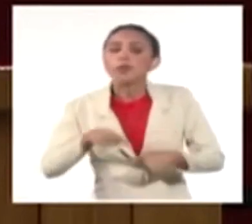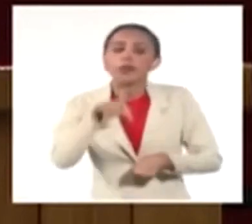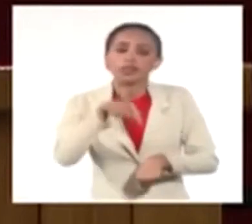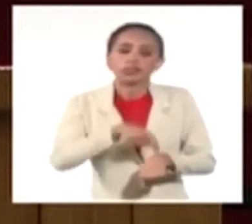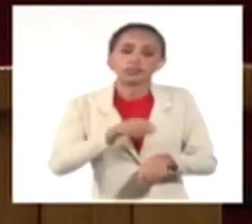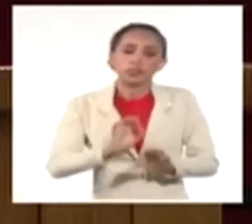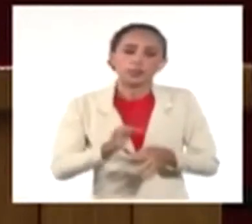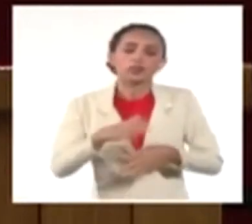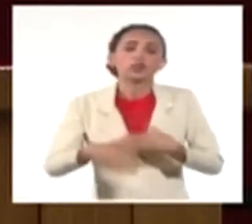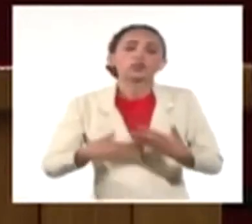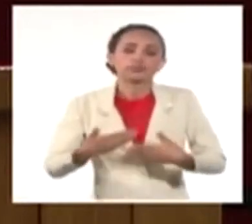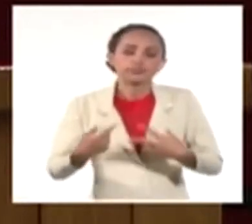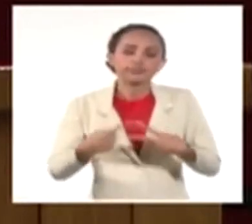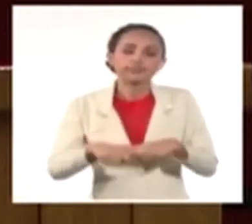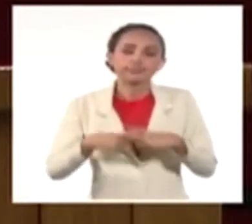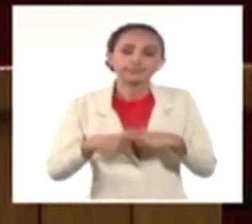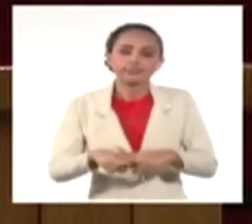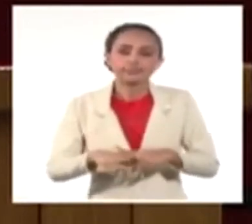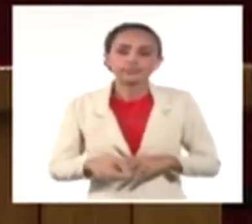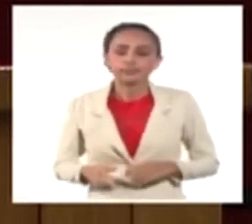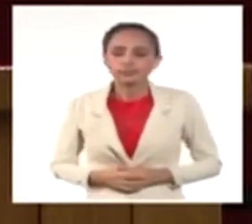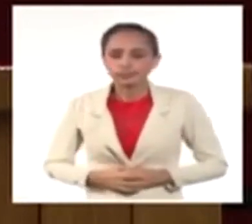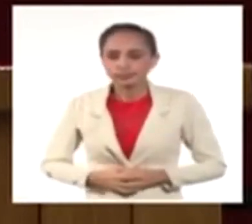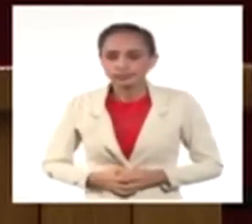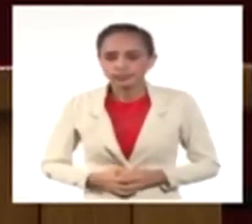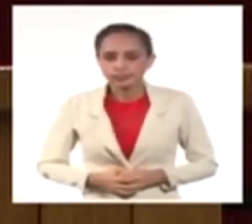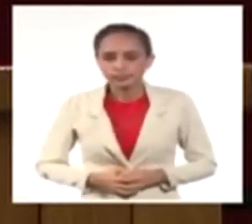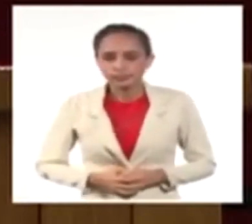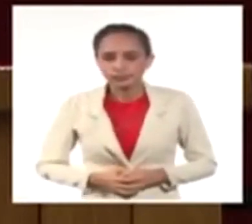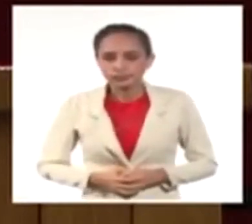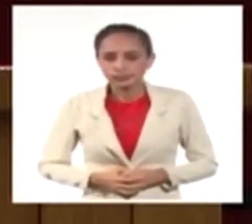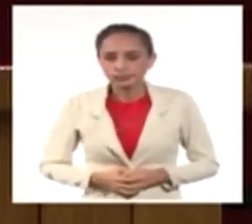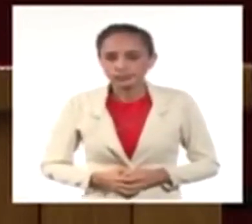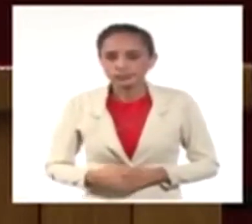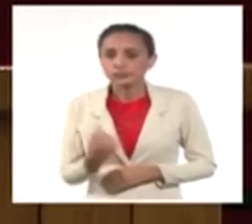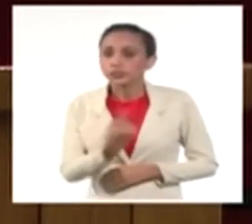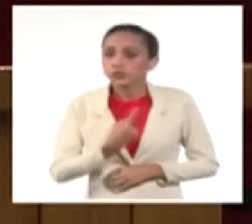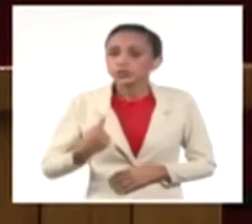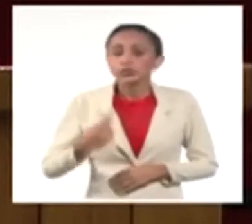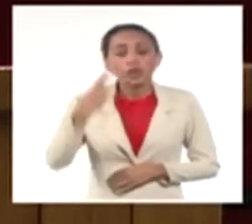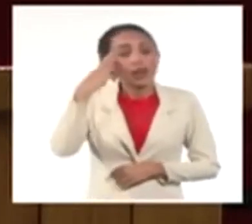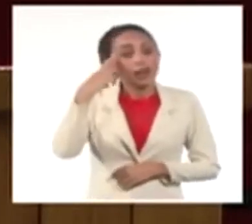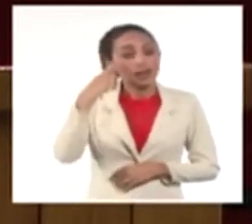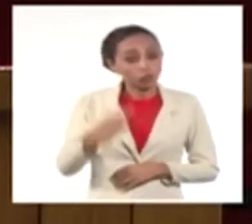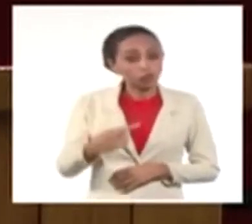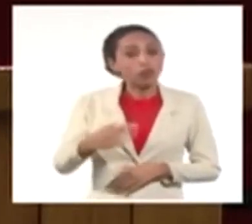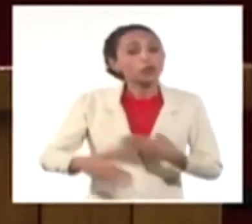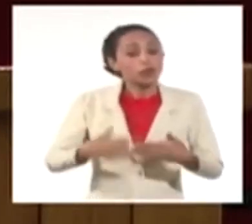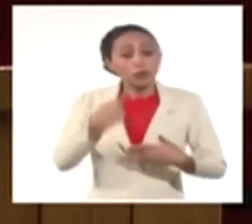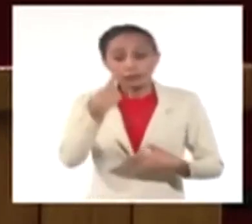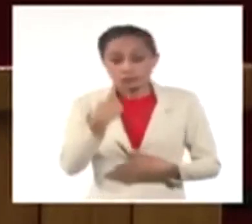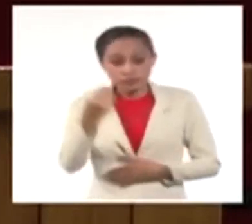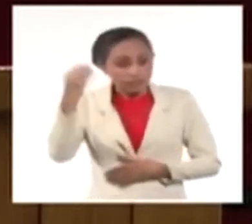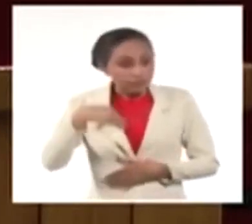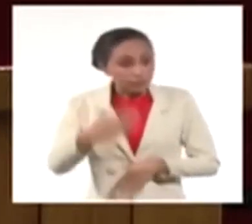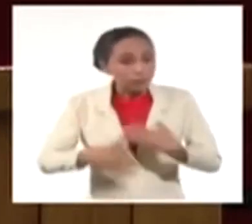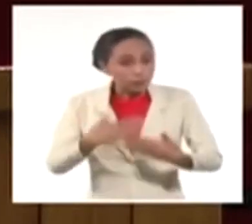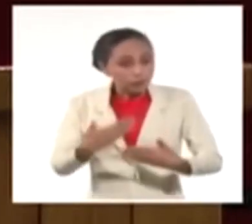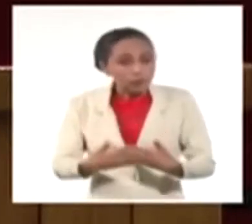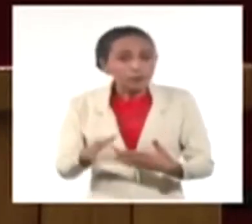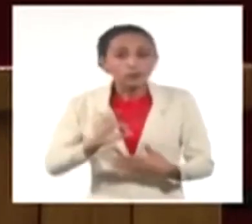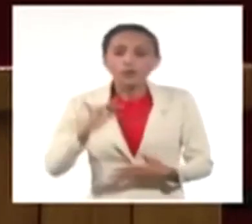desviación. Fin de la cita. No obstante, reconocer dificultades que persisten en la administración